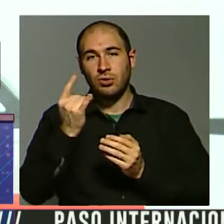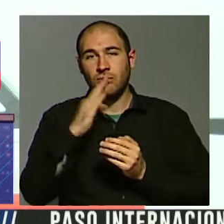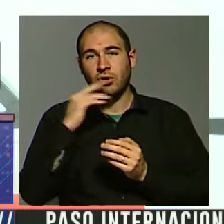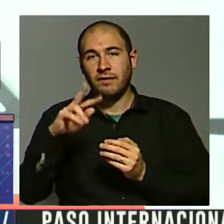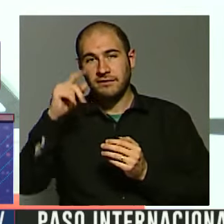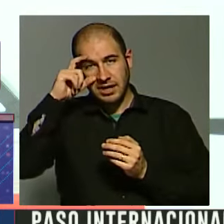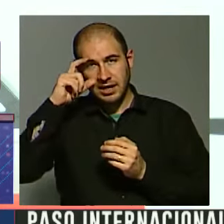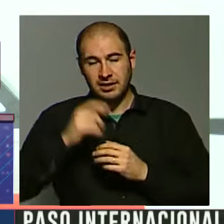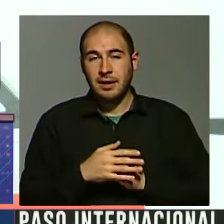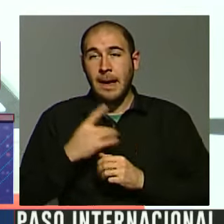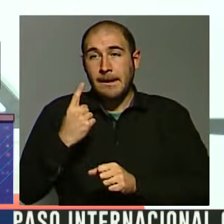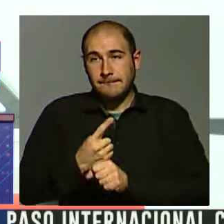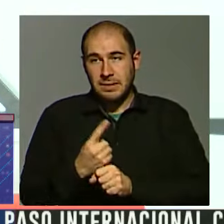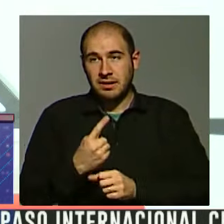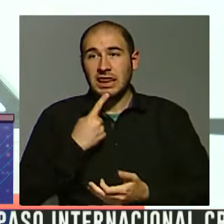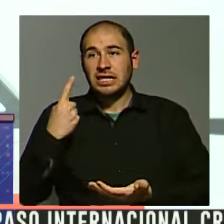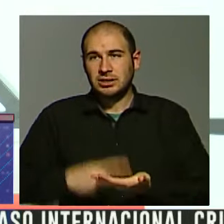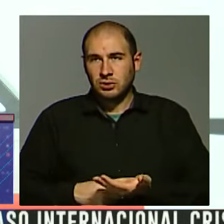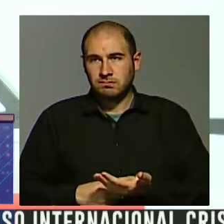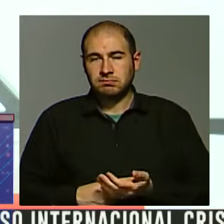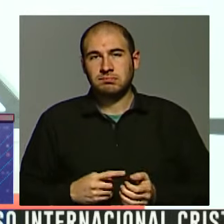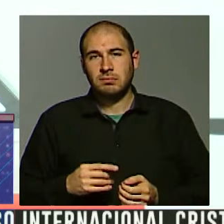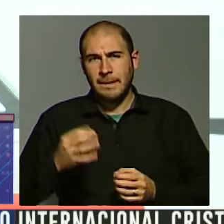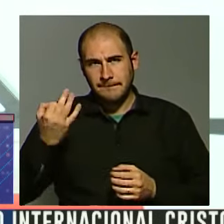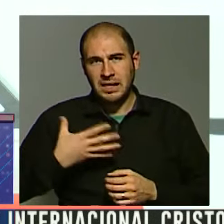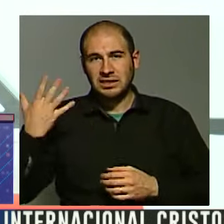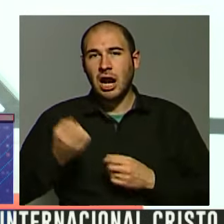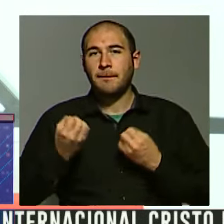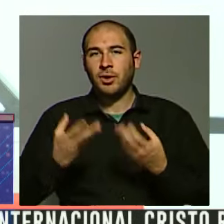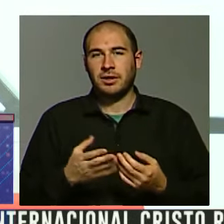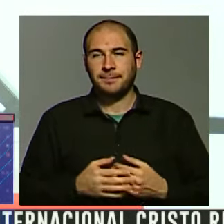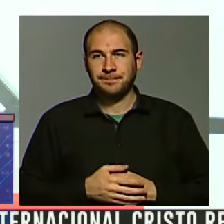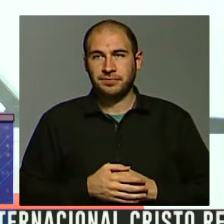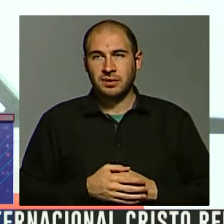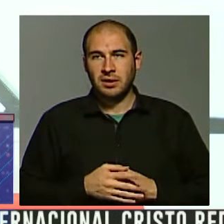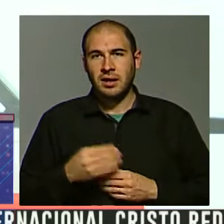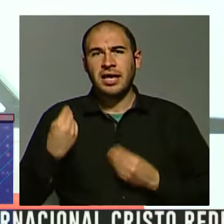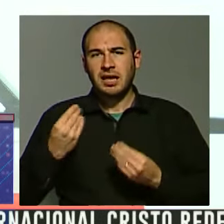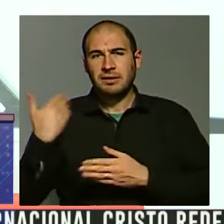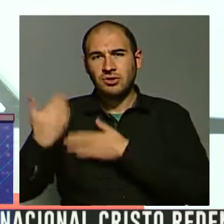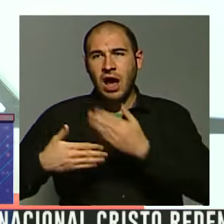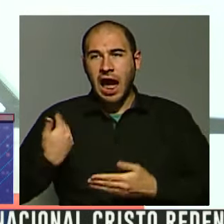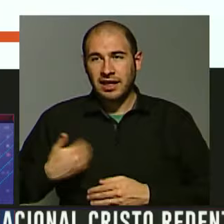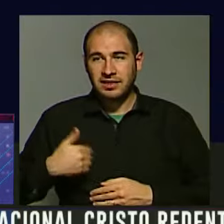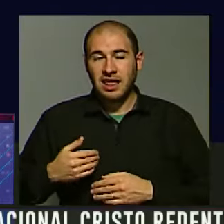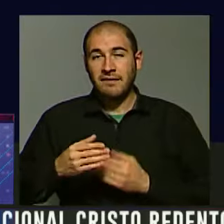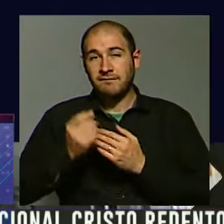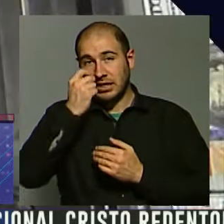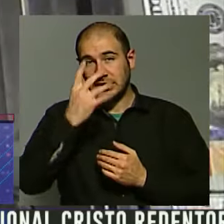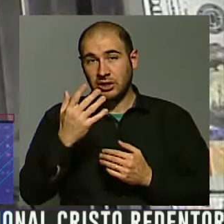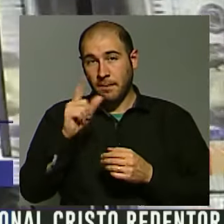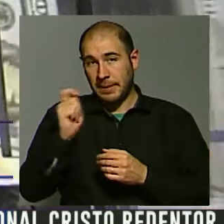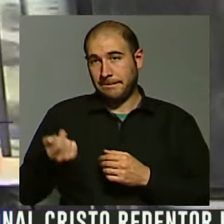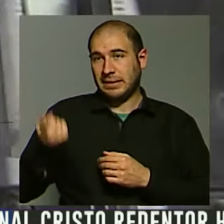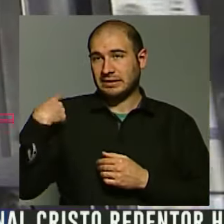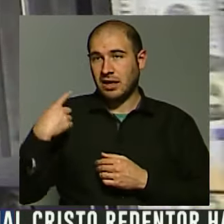Duhovne. En principio es una medida bastante particular, teniendo en cuenta qué es lo que viene ocurriendo en Argentina desde el 25 del mes